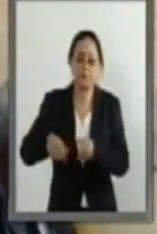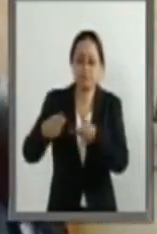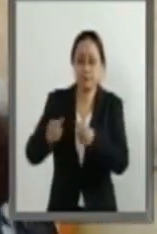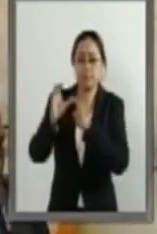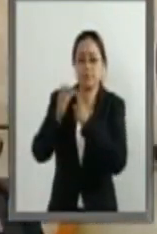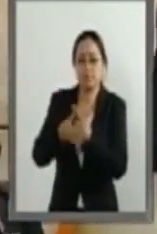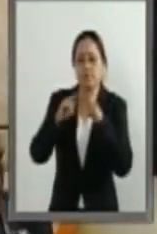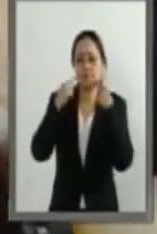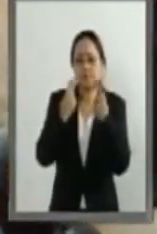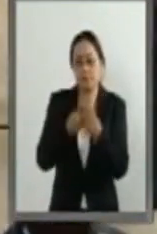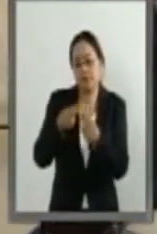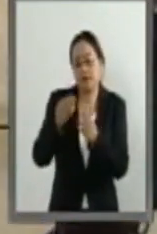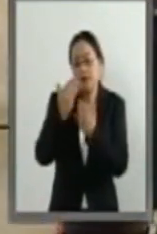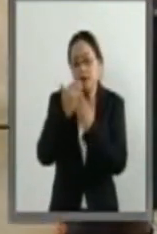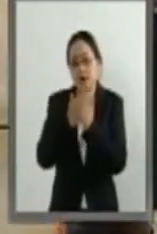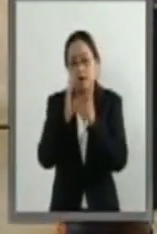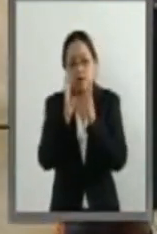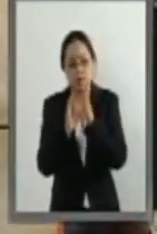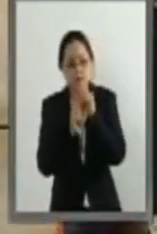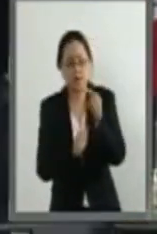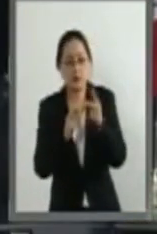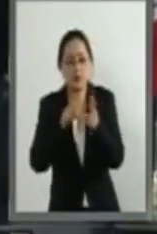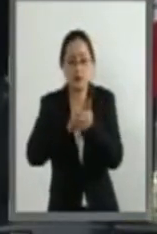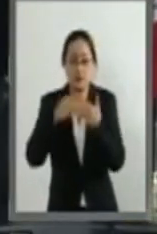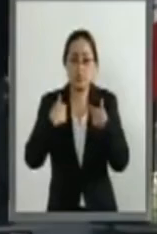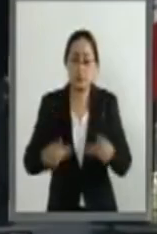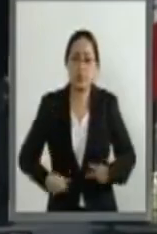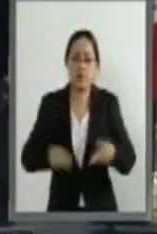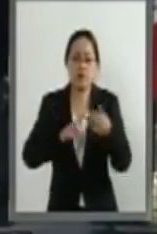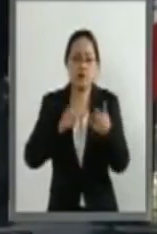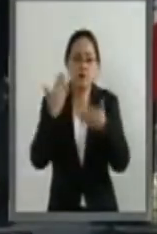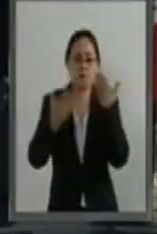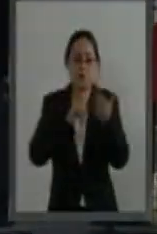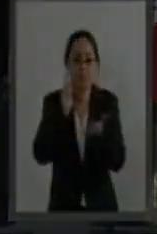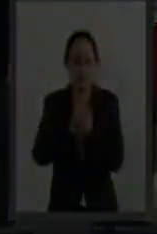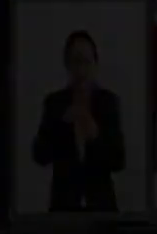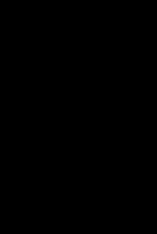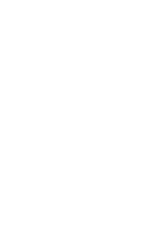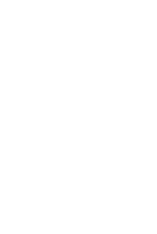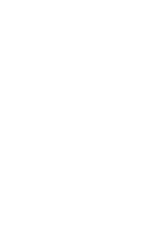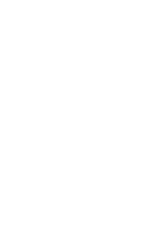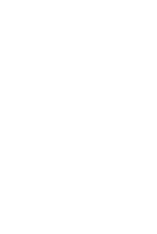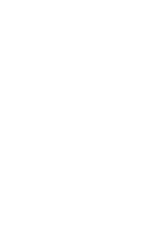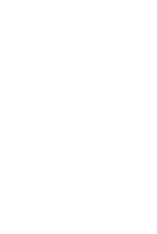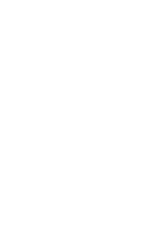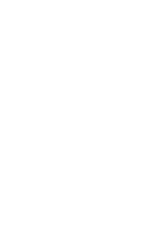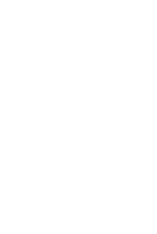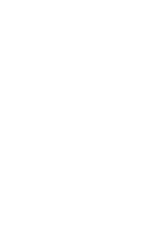Comisiones Unidas de Puntos Constitucionales, de Derechos Humanos y de Estudios Legislativos primera.